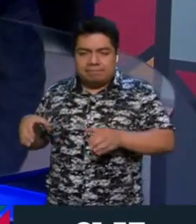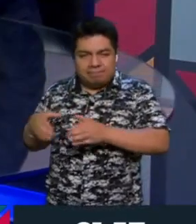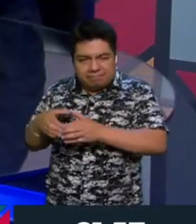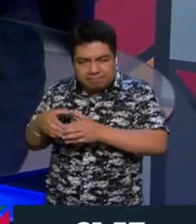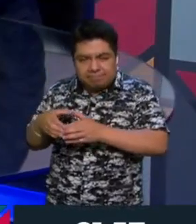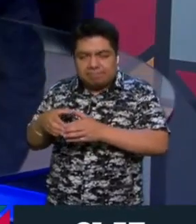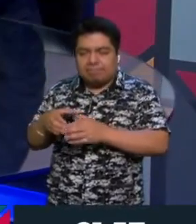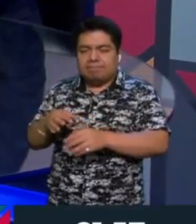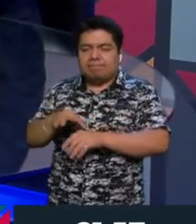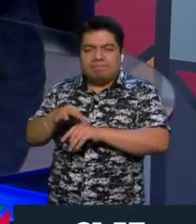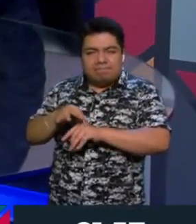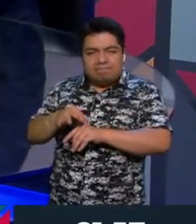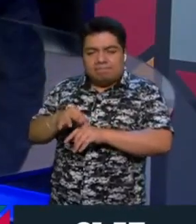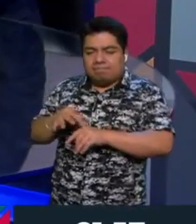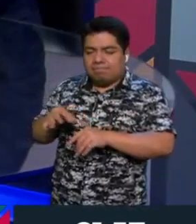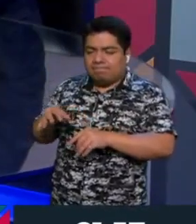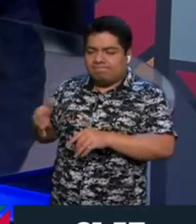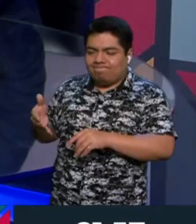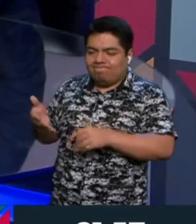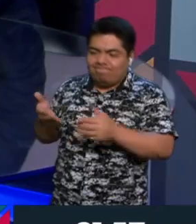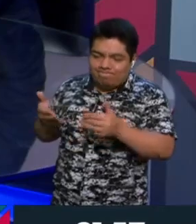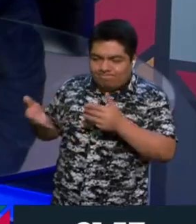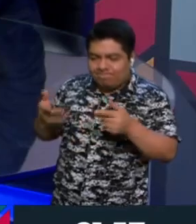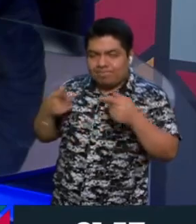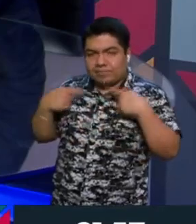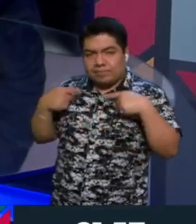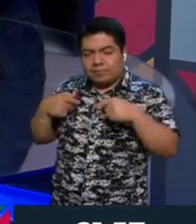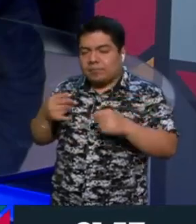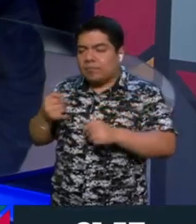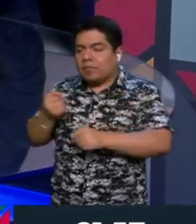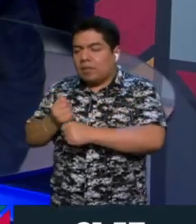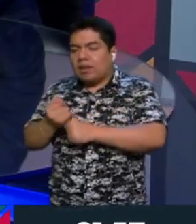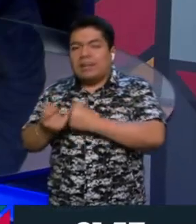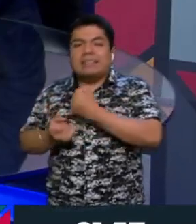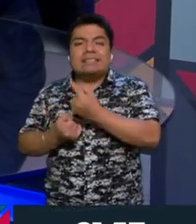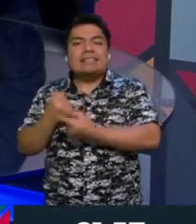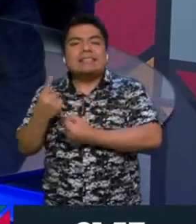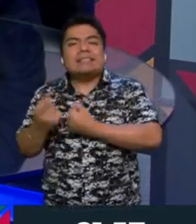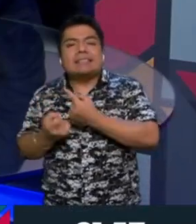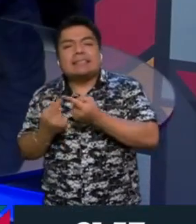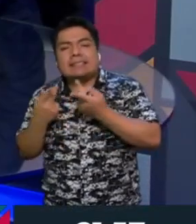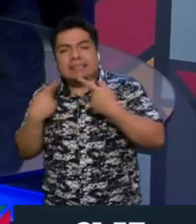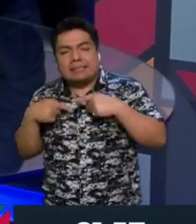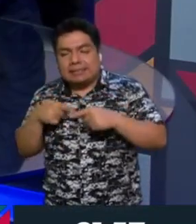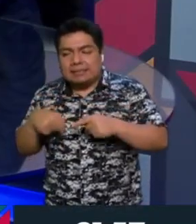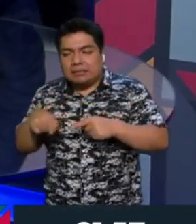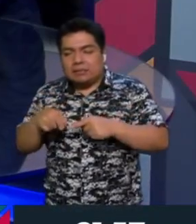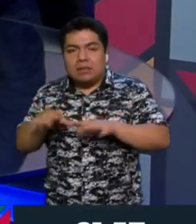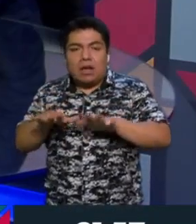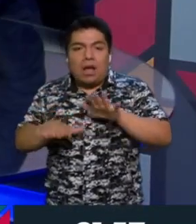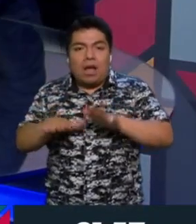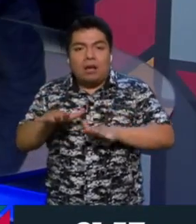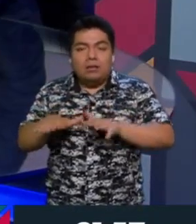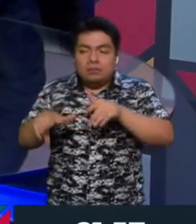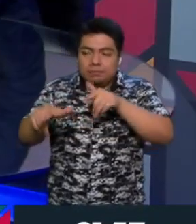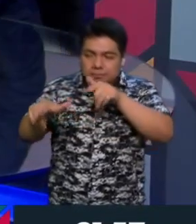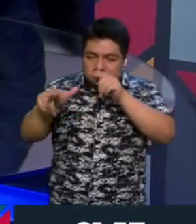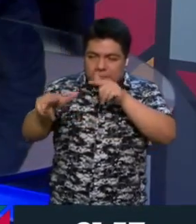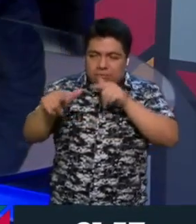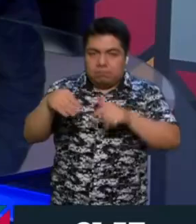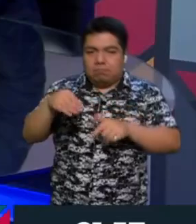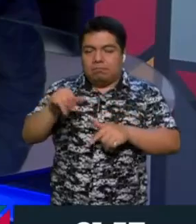estos personajes que en alguna ocasión, a propósito de un tiroteo ocurrido en Miami en una escuela, la